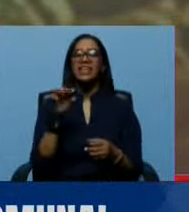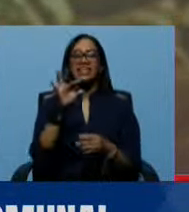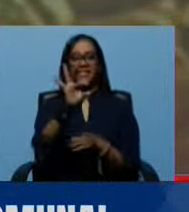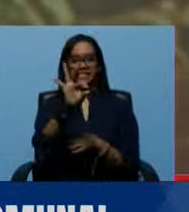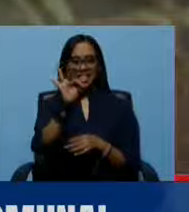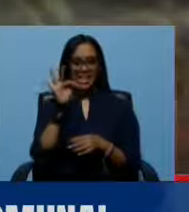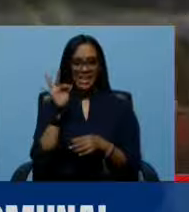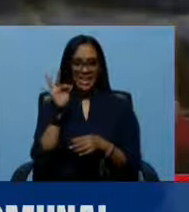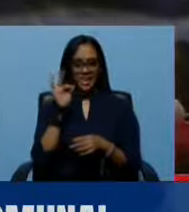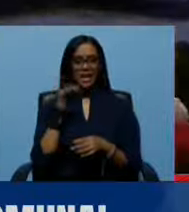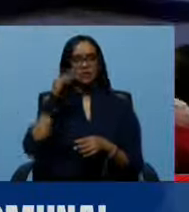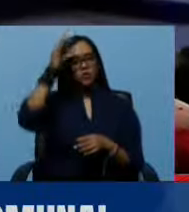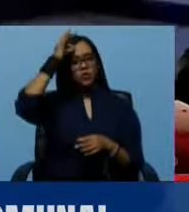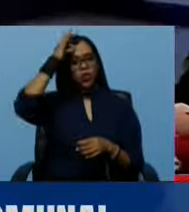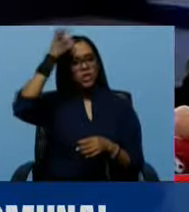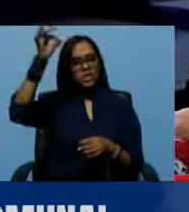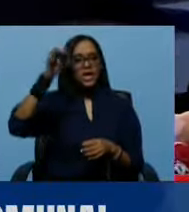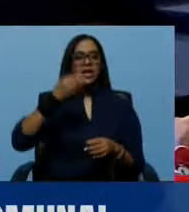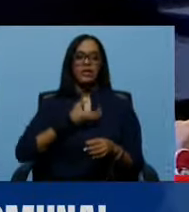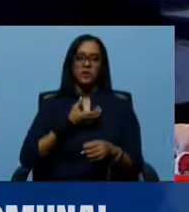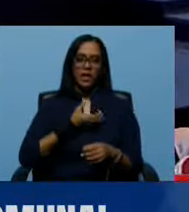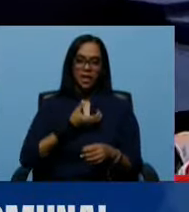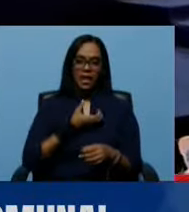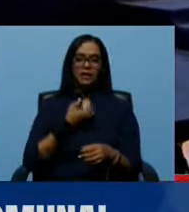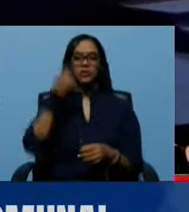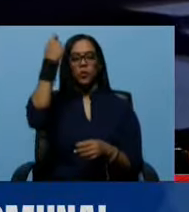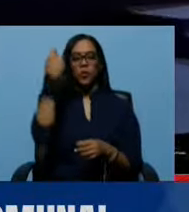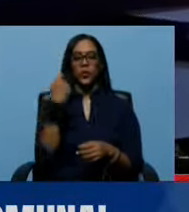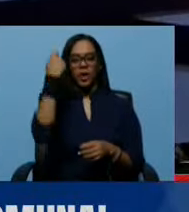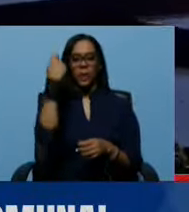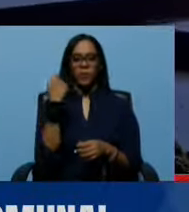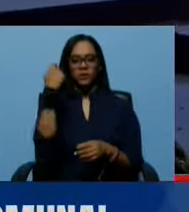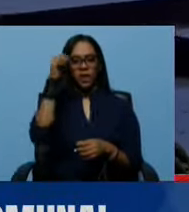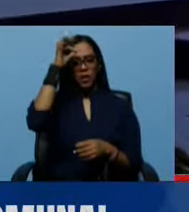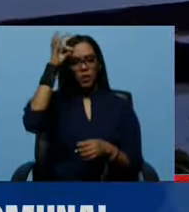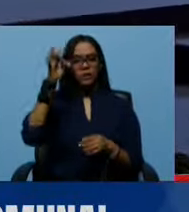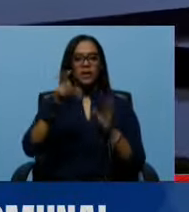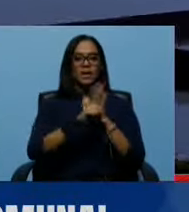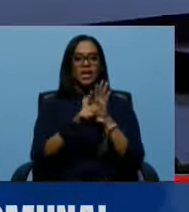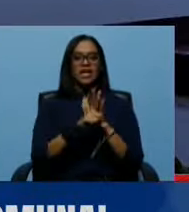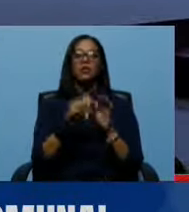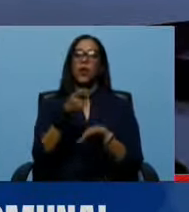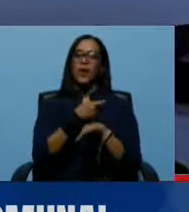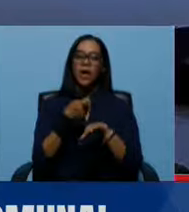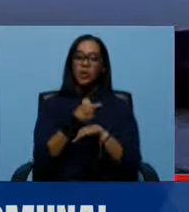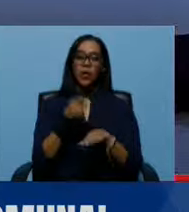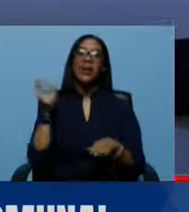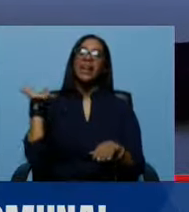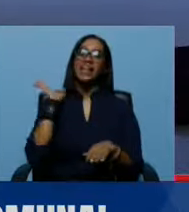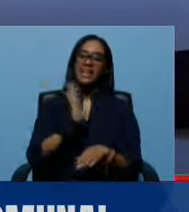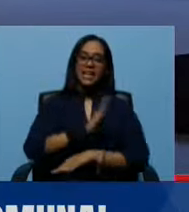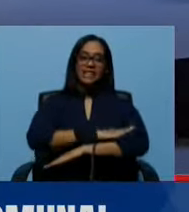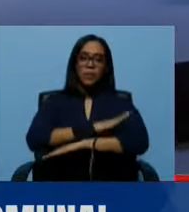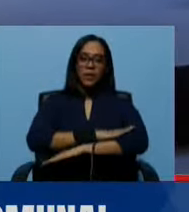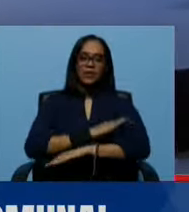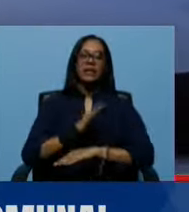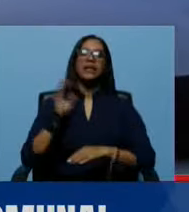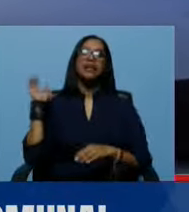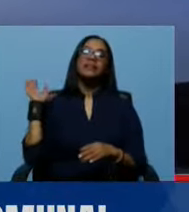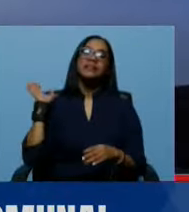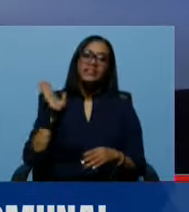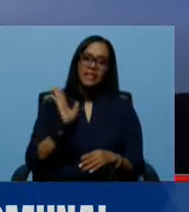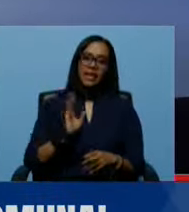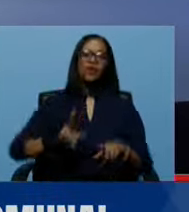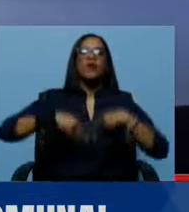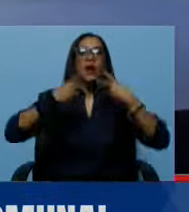sus concejales y sus alcaldes, sus diputados, consejos legislativos y sus gobernadores, el que llegue a esos puestos traiga una nueva cultura